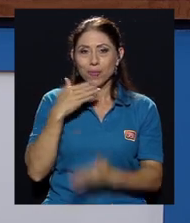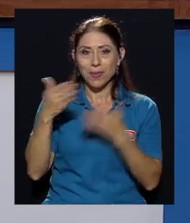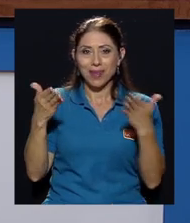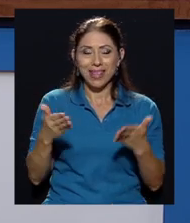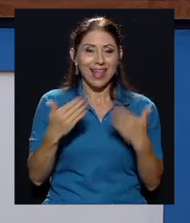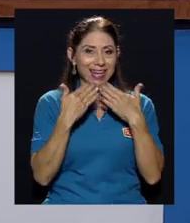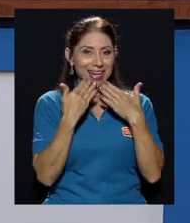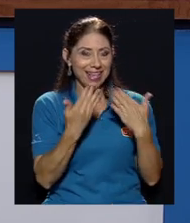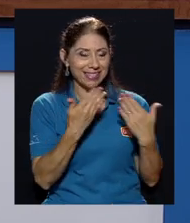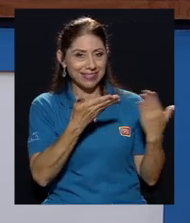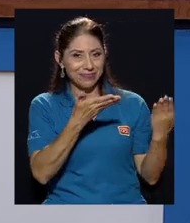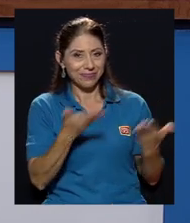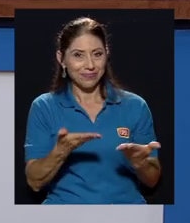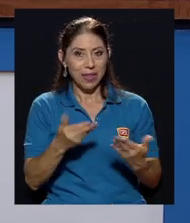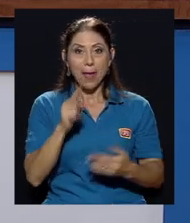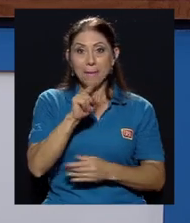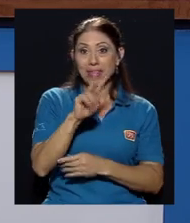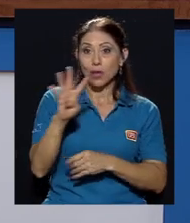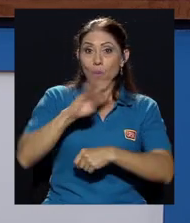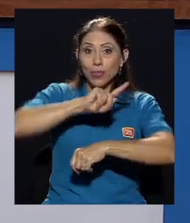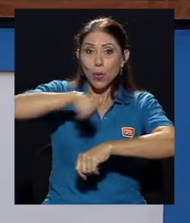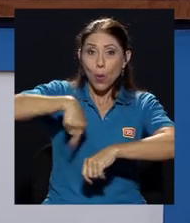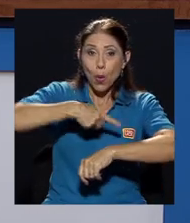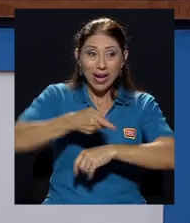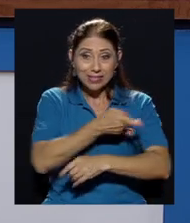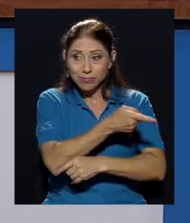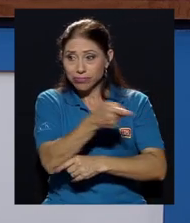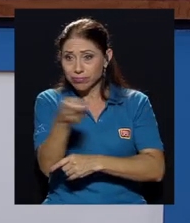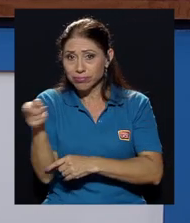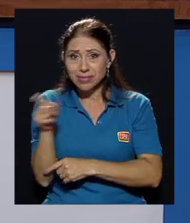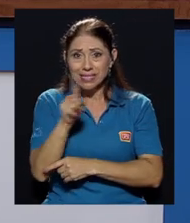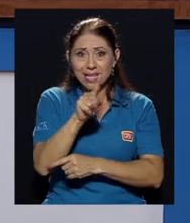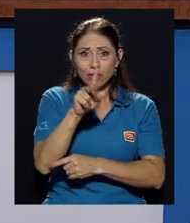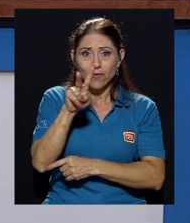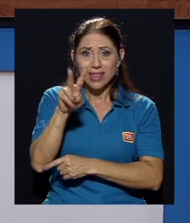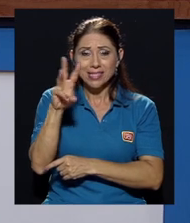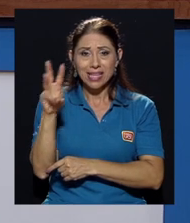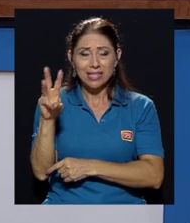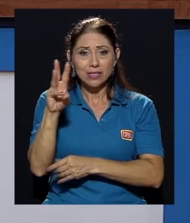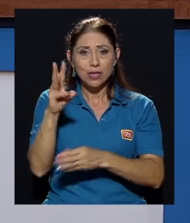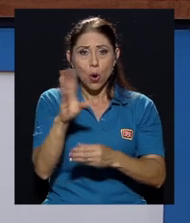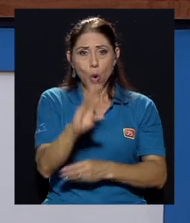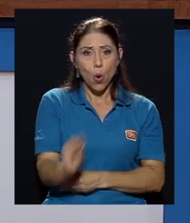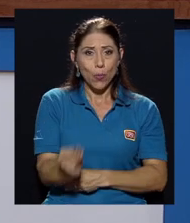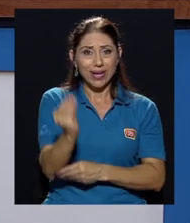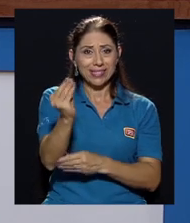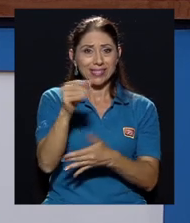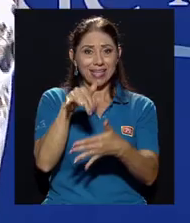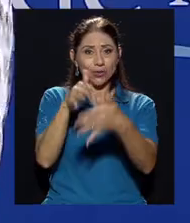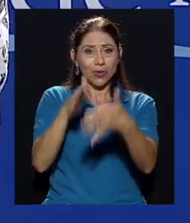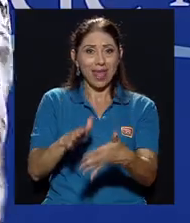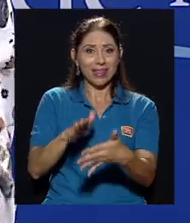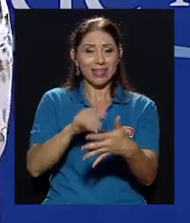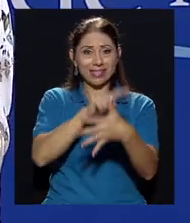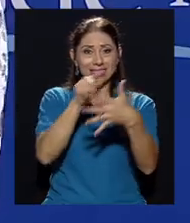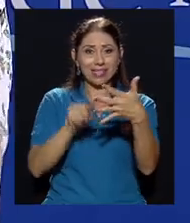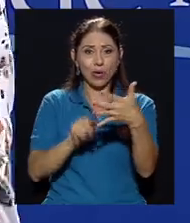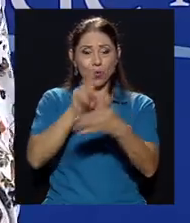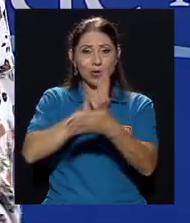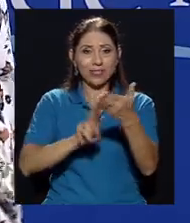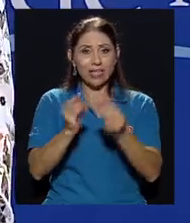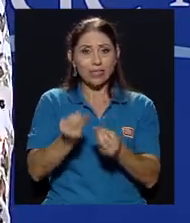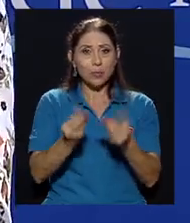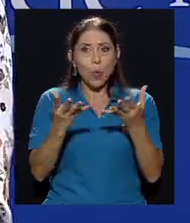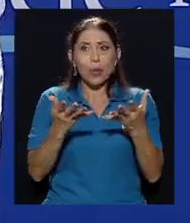acá marianela 24 horas en los cuales estos 126 muchachos del universo de las 5 universidades públicas se ven en aquella